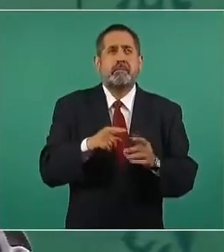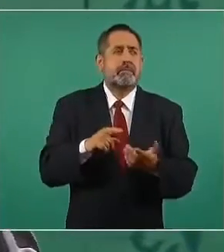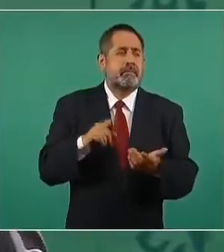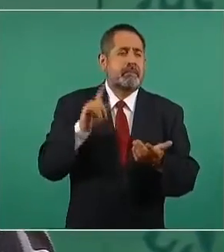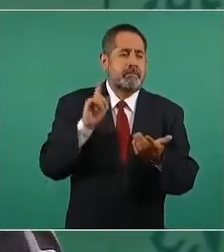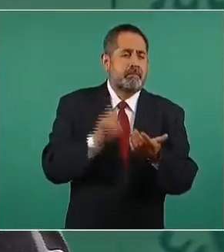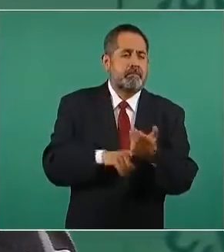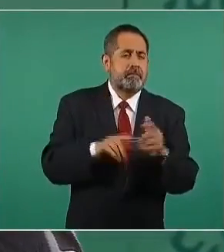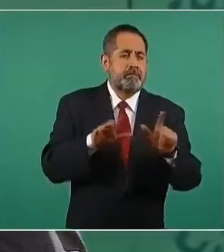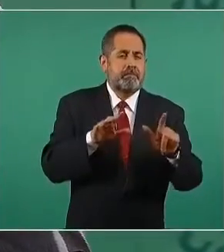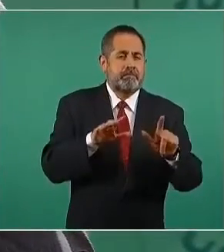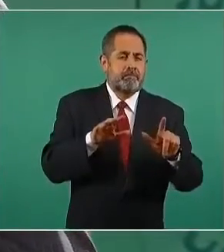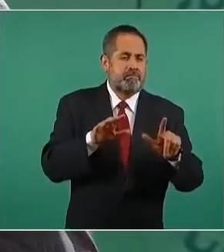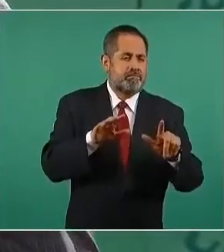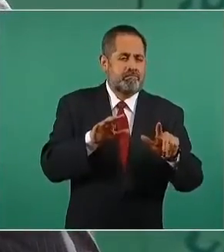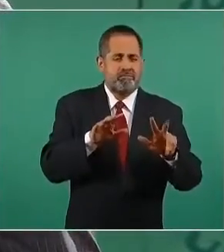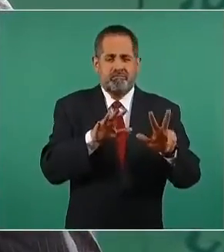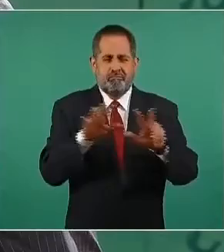XIX,